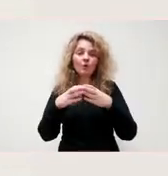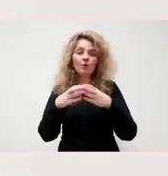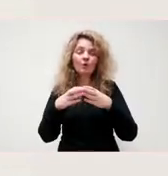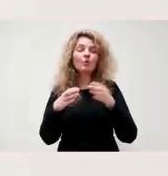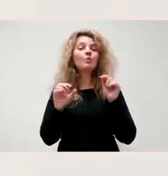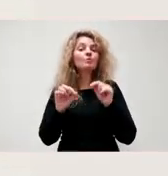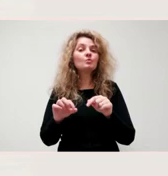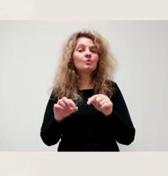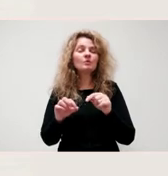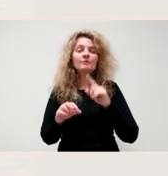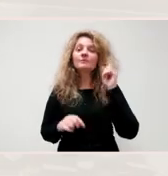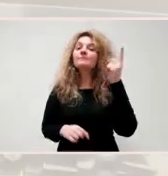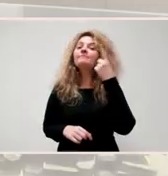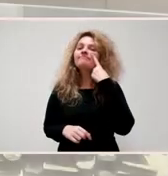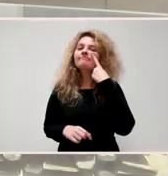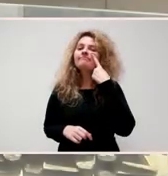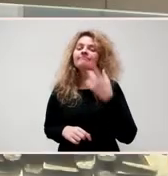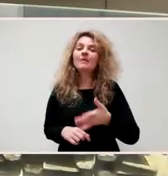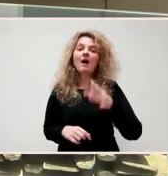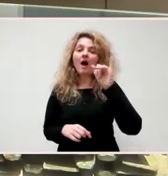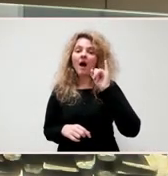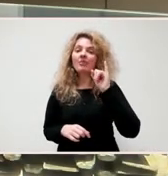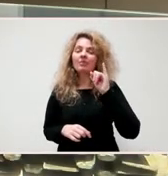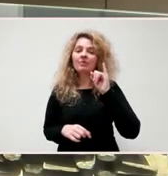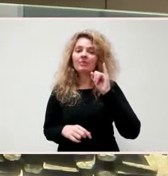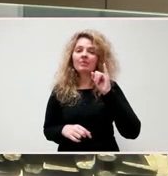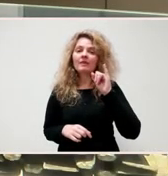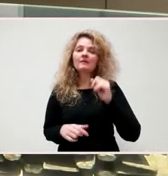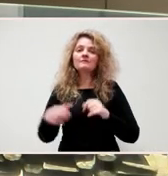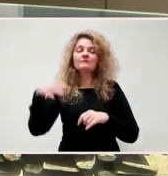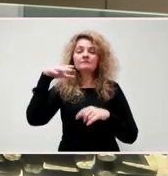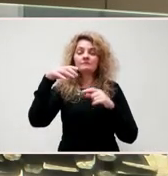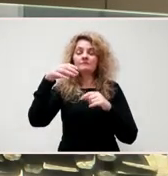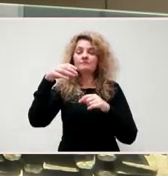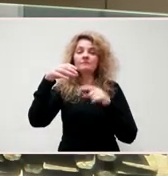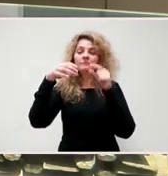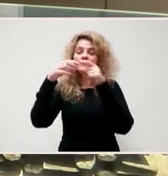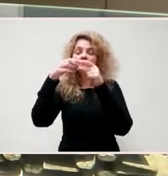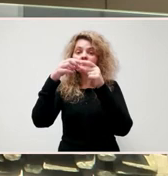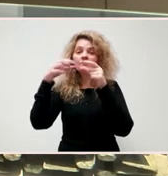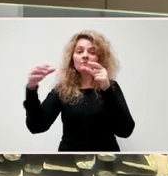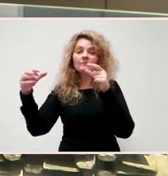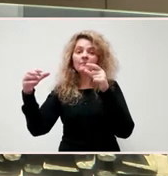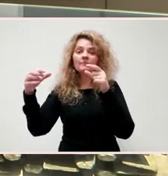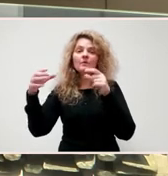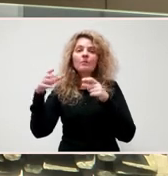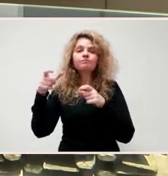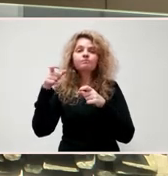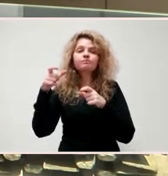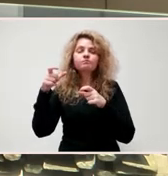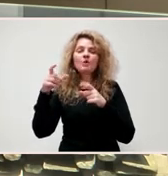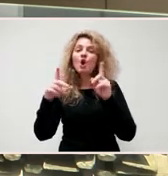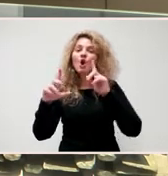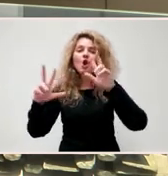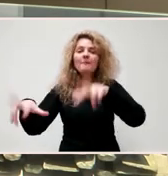das pezas deste conxunto, deste depósito, atopouse que teñen na súa parte posterior un traveseiro